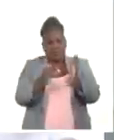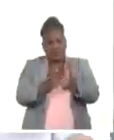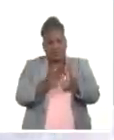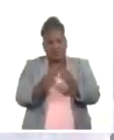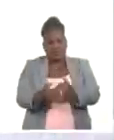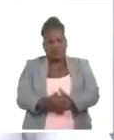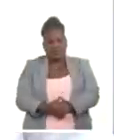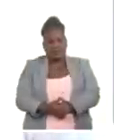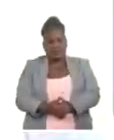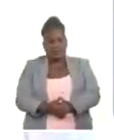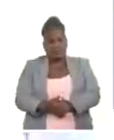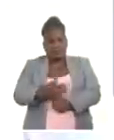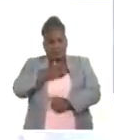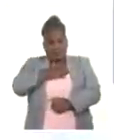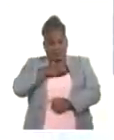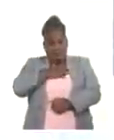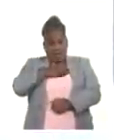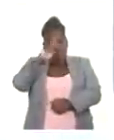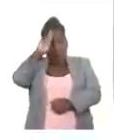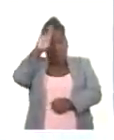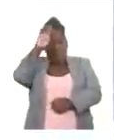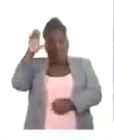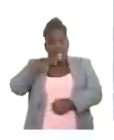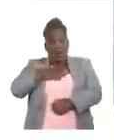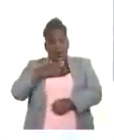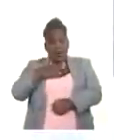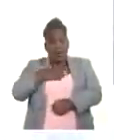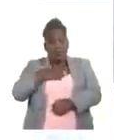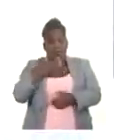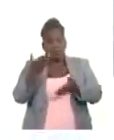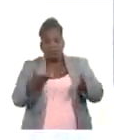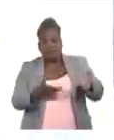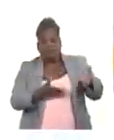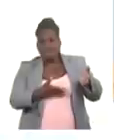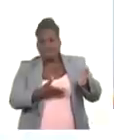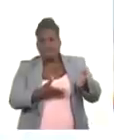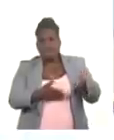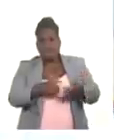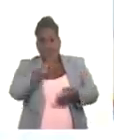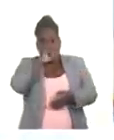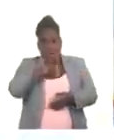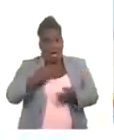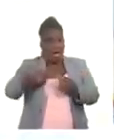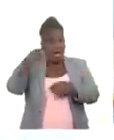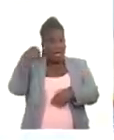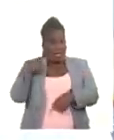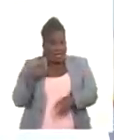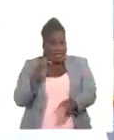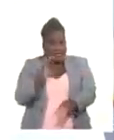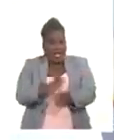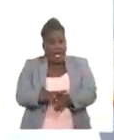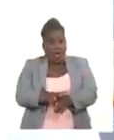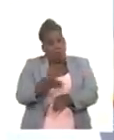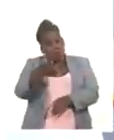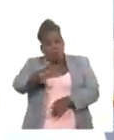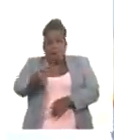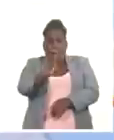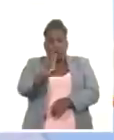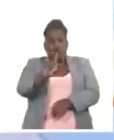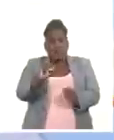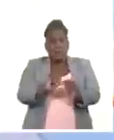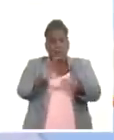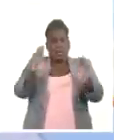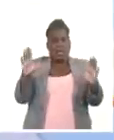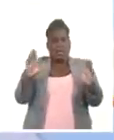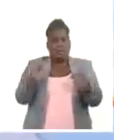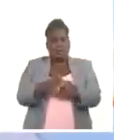Bueno, en nuestra institución se recibieron, comenzaron a recibir pacientes ayer a partir de las 11, aproximadamente de las 11 de la mañana.